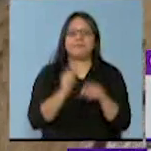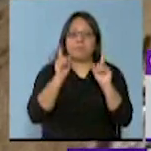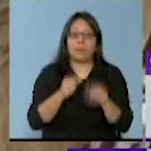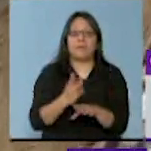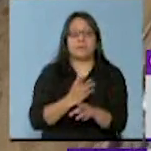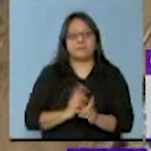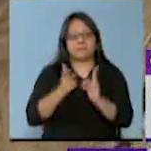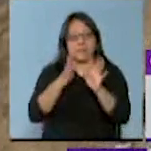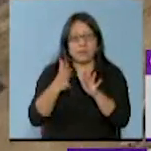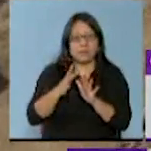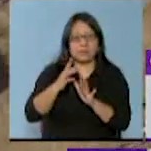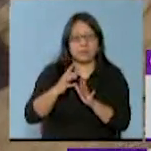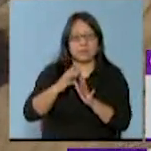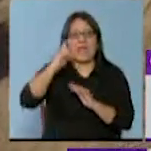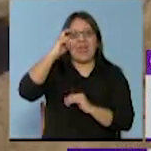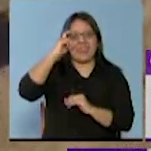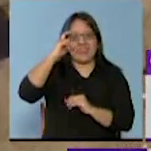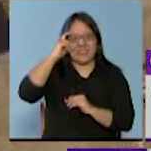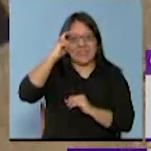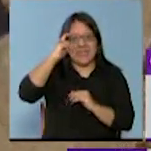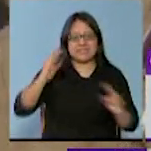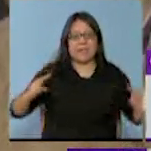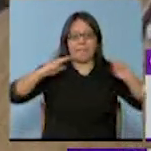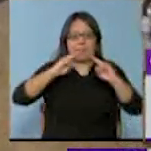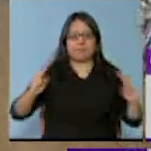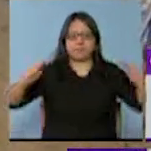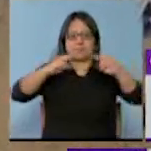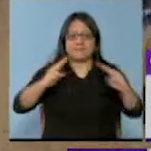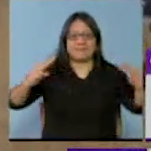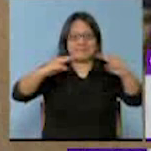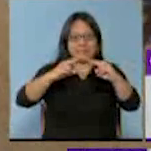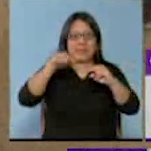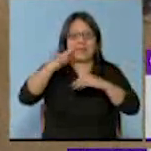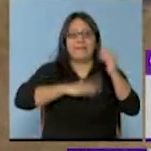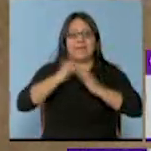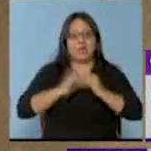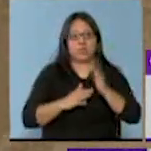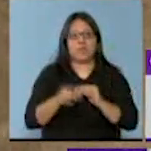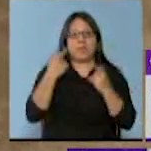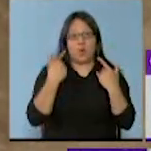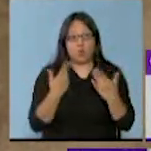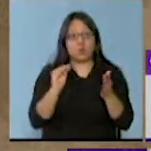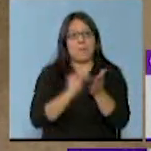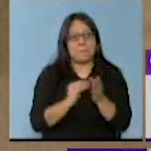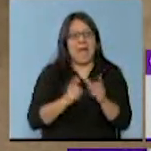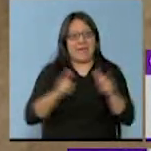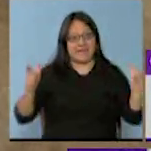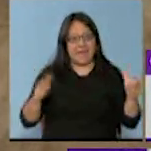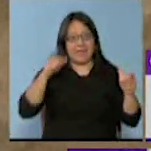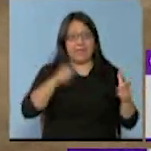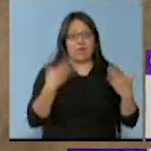construir cerca de 10 puentes. Uno de los puentes más grandes, el que seguramente usted está observando en las